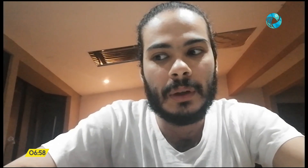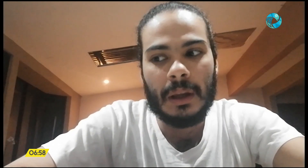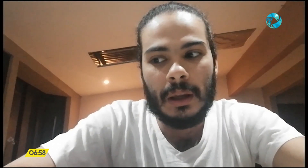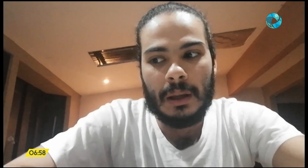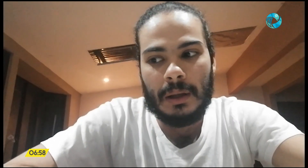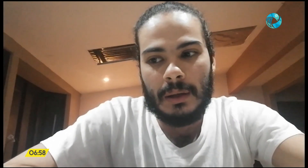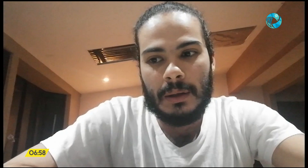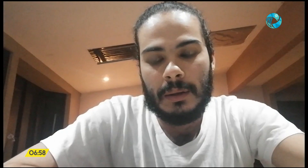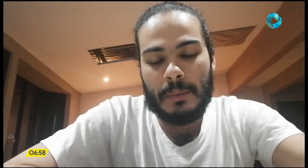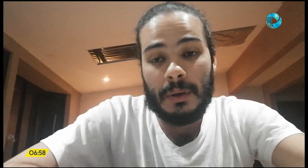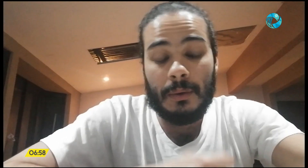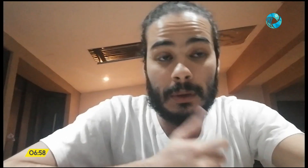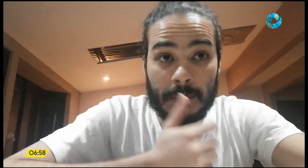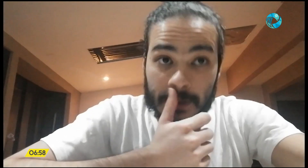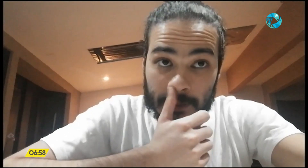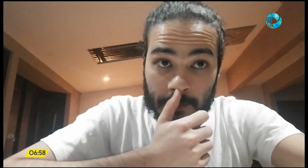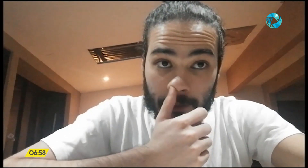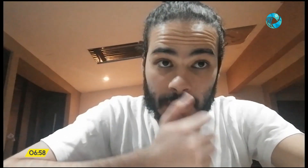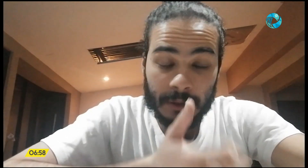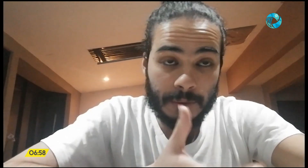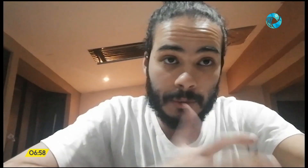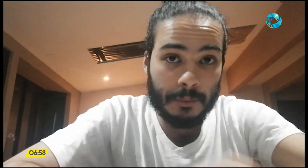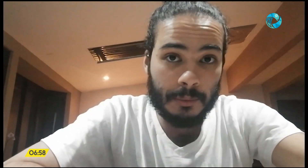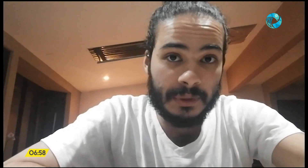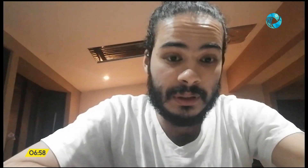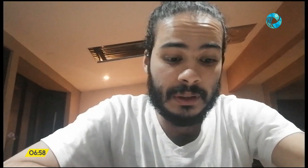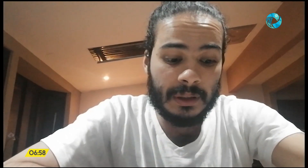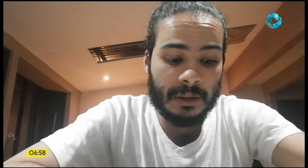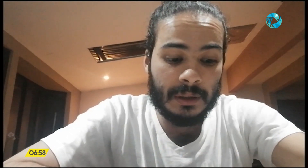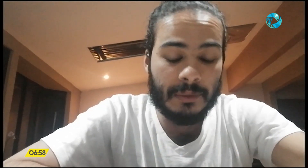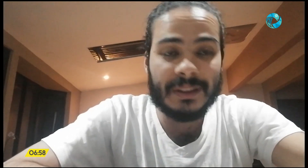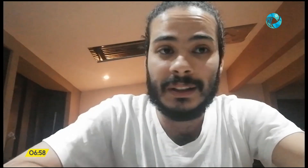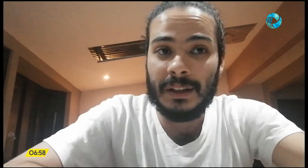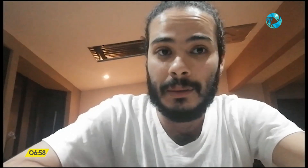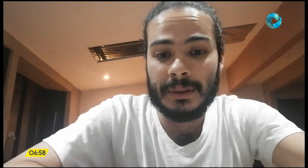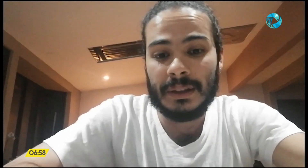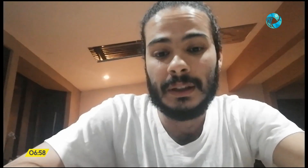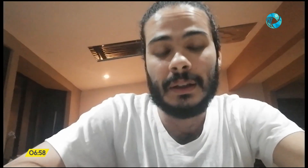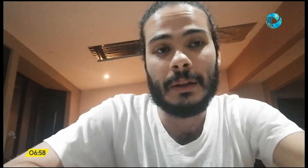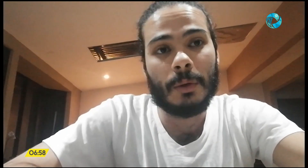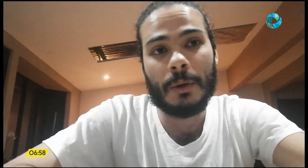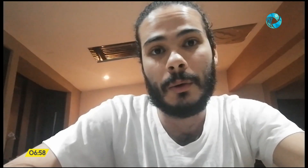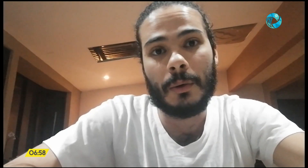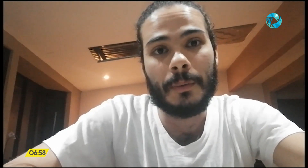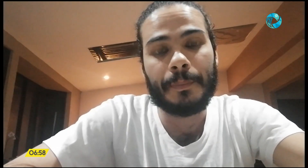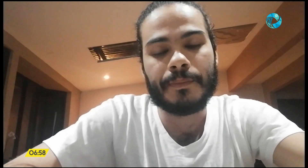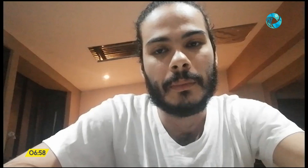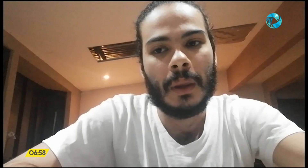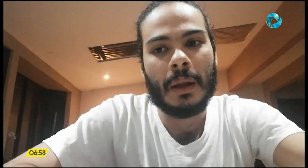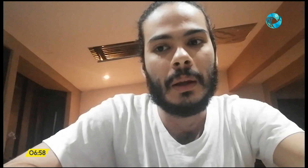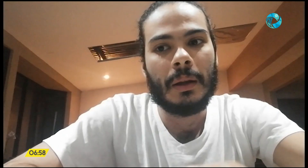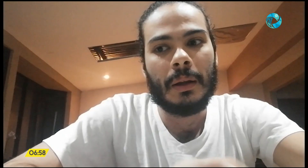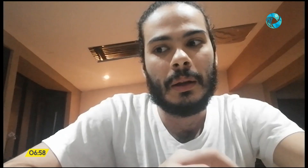equivocamos. Pero al principio fue eso, como pensar de que va a salir y luego